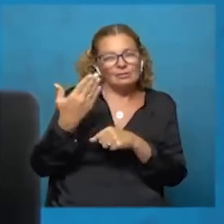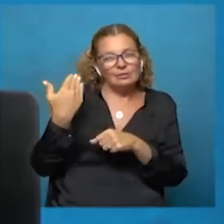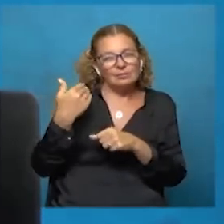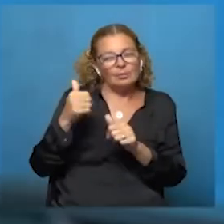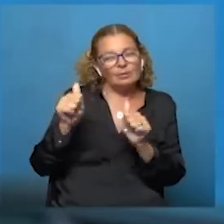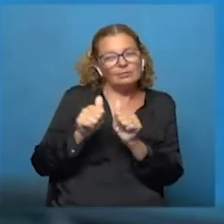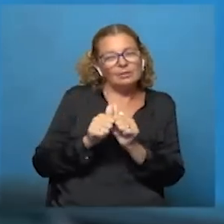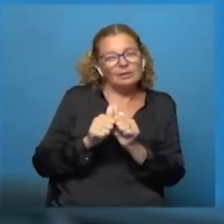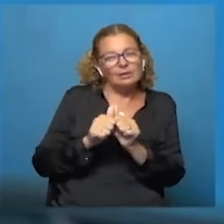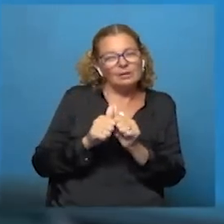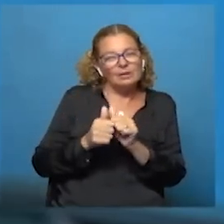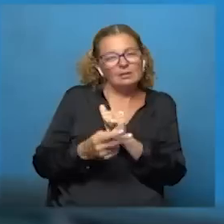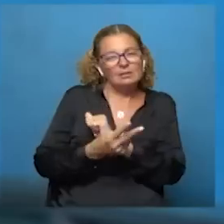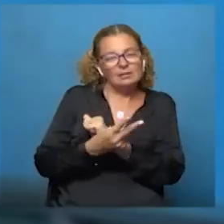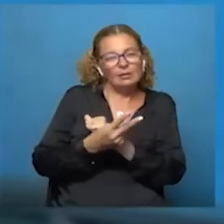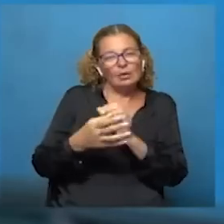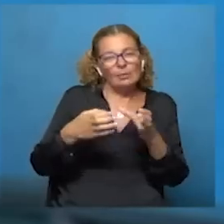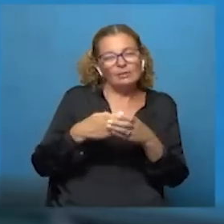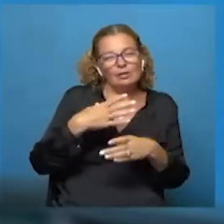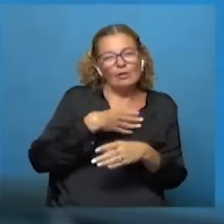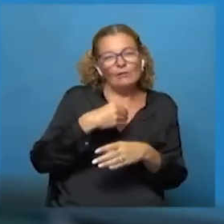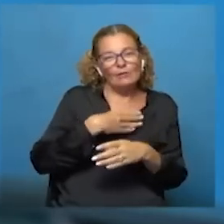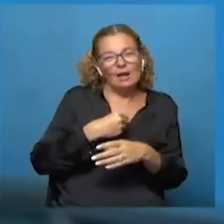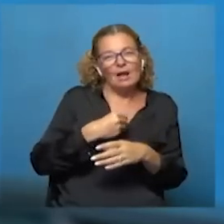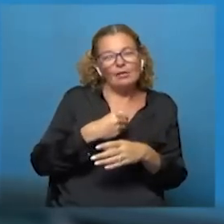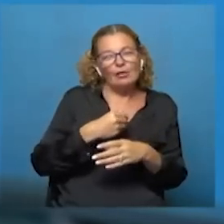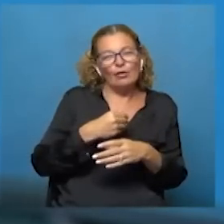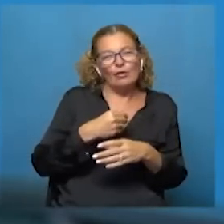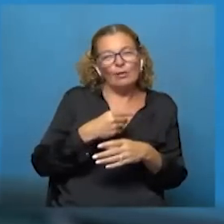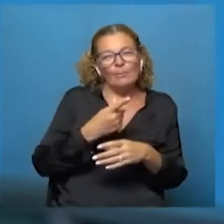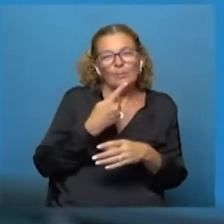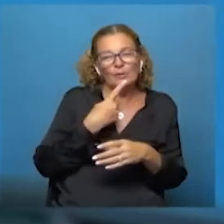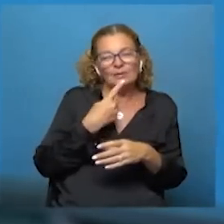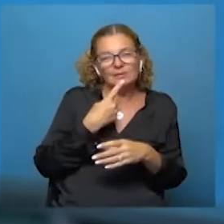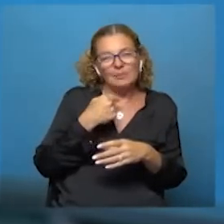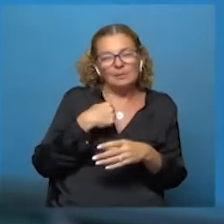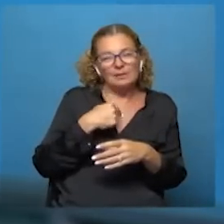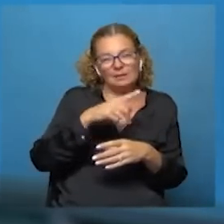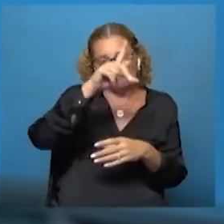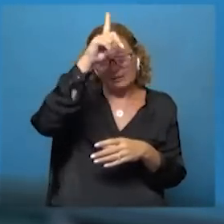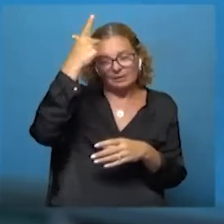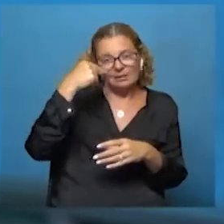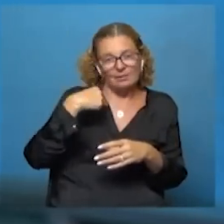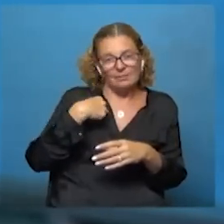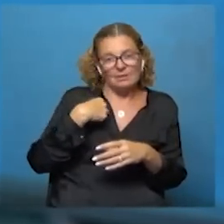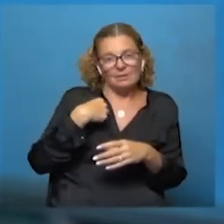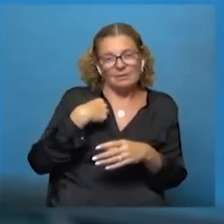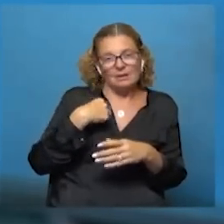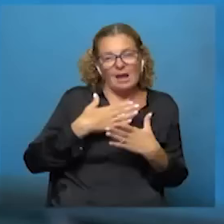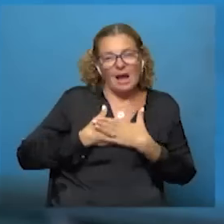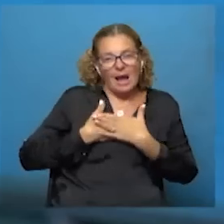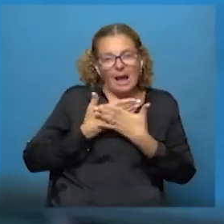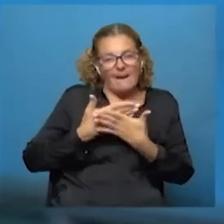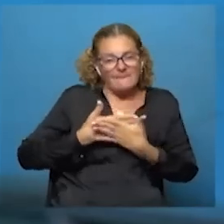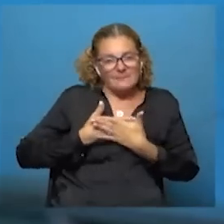calle nacional fue mi primera incursión este en política a mí la militancia a pie hasta ahora uno